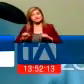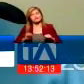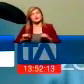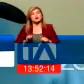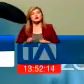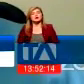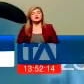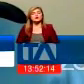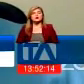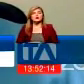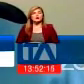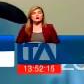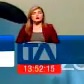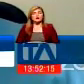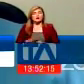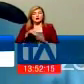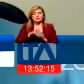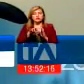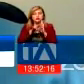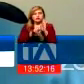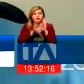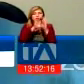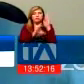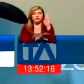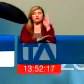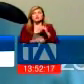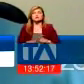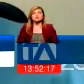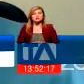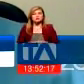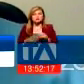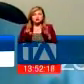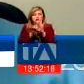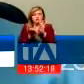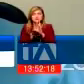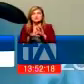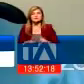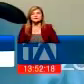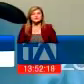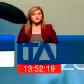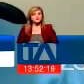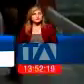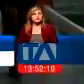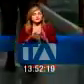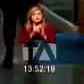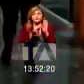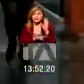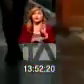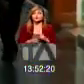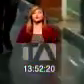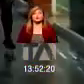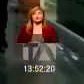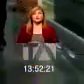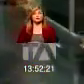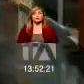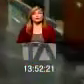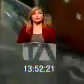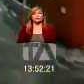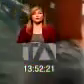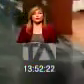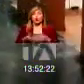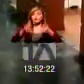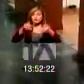ya enmarcadas dentro de la Constitución, dentro de la ley y también dentro de este reglamento. Además, que se entregue de